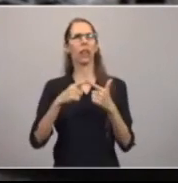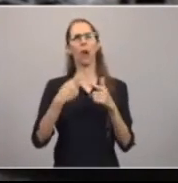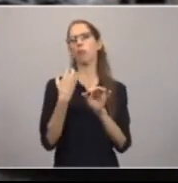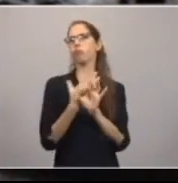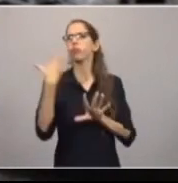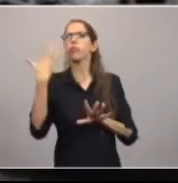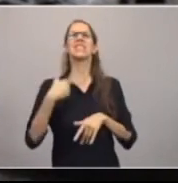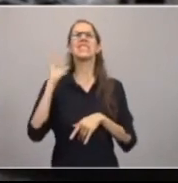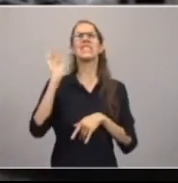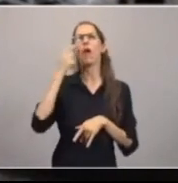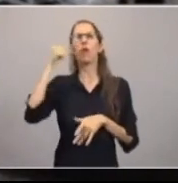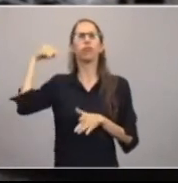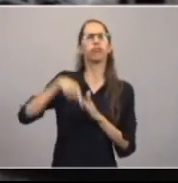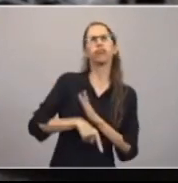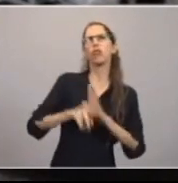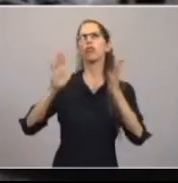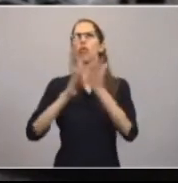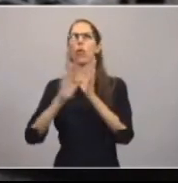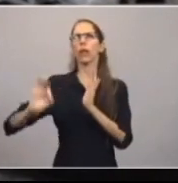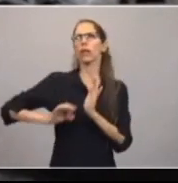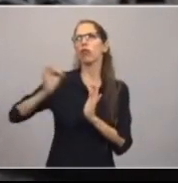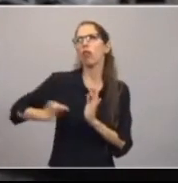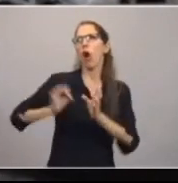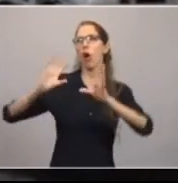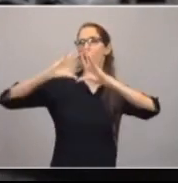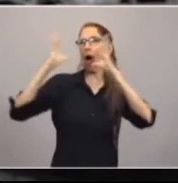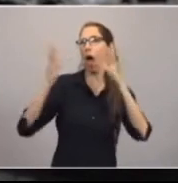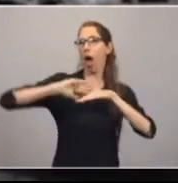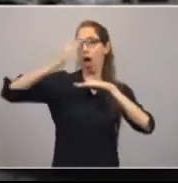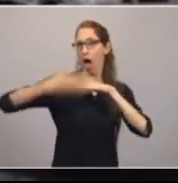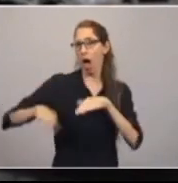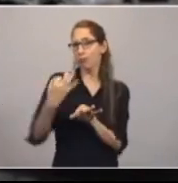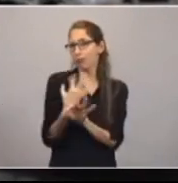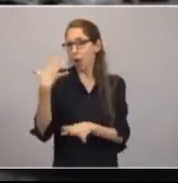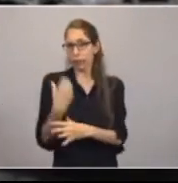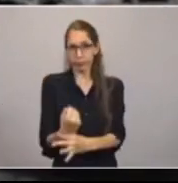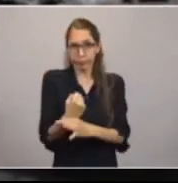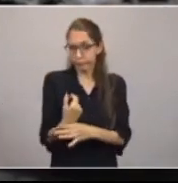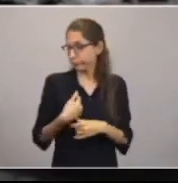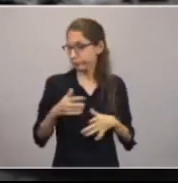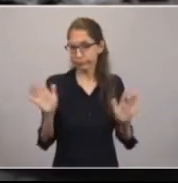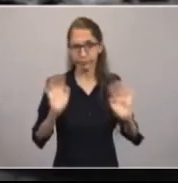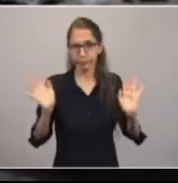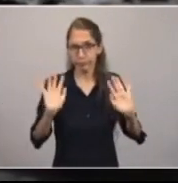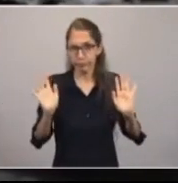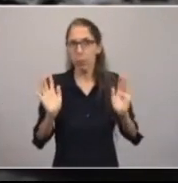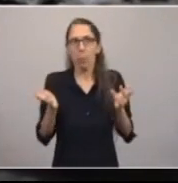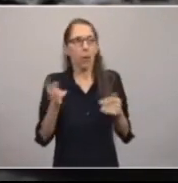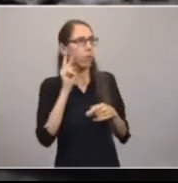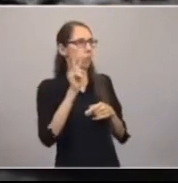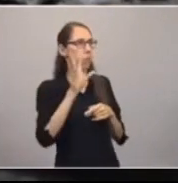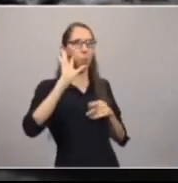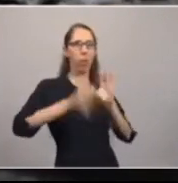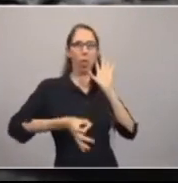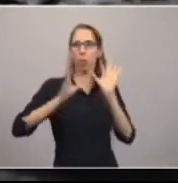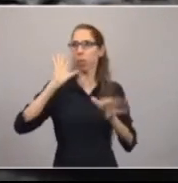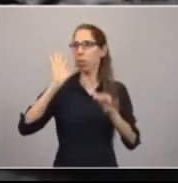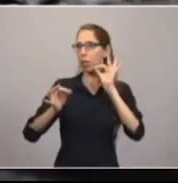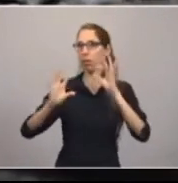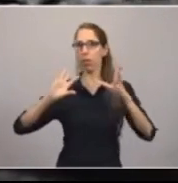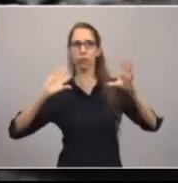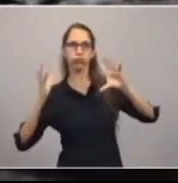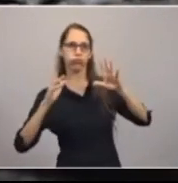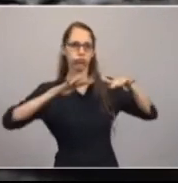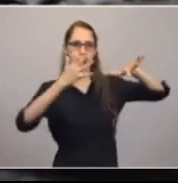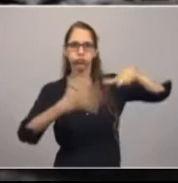Es claro que las cosas que están ocurriendo en materia climática se pueden comprobar fácilmente con lo que ocurrió en la provincia de Buenos